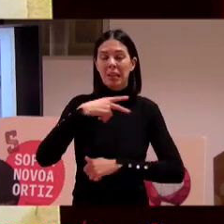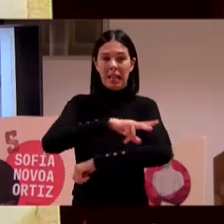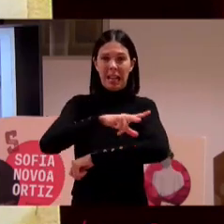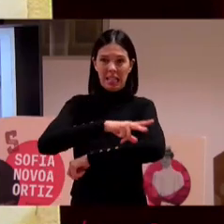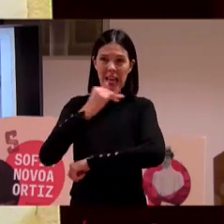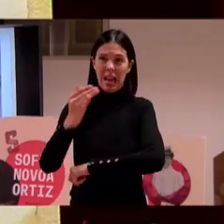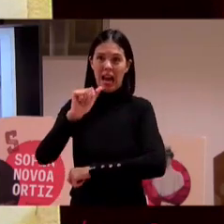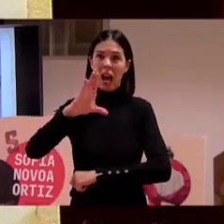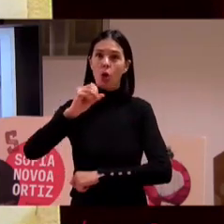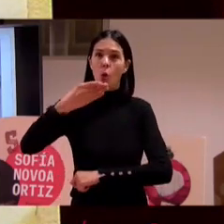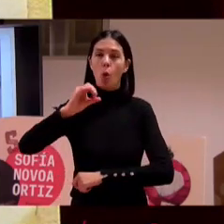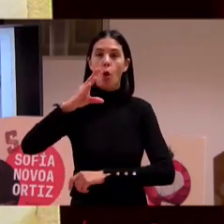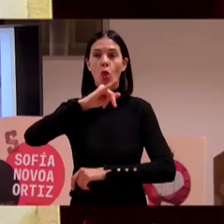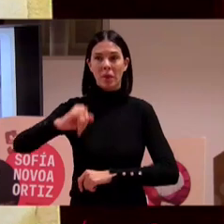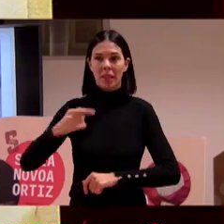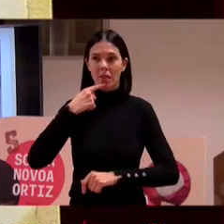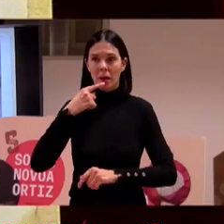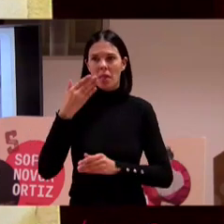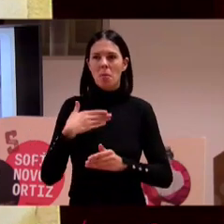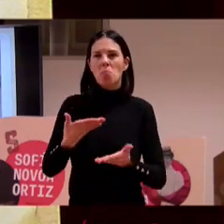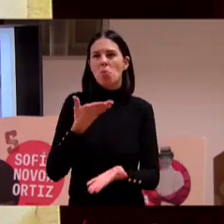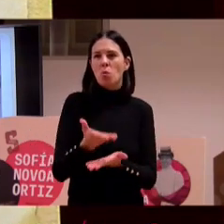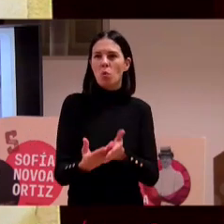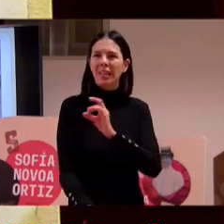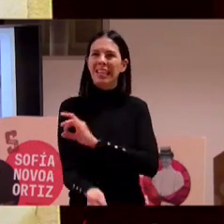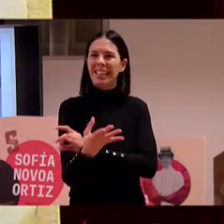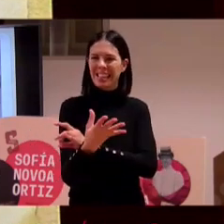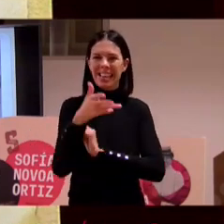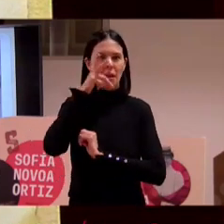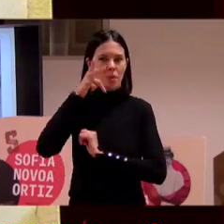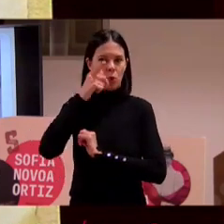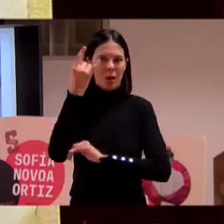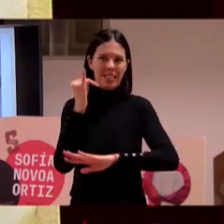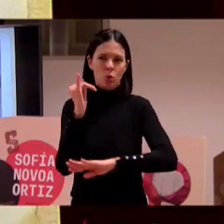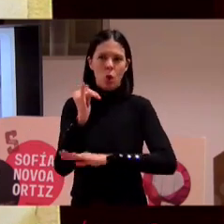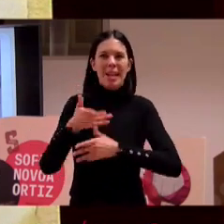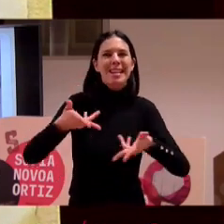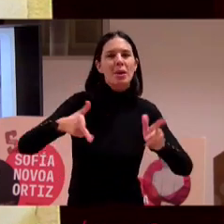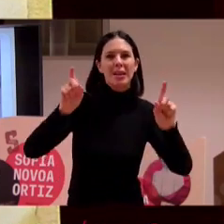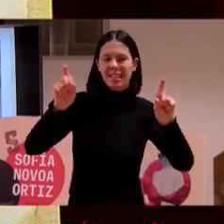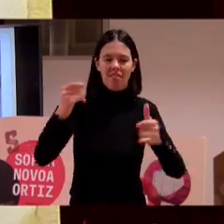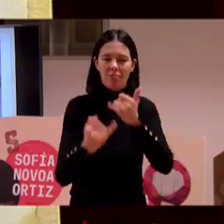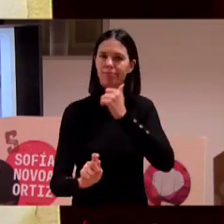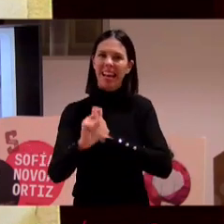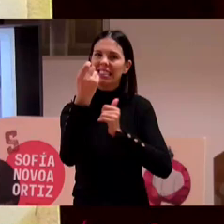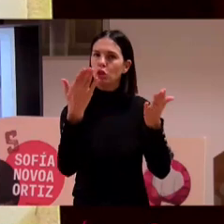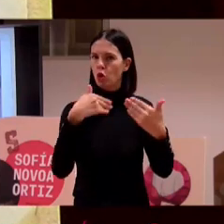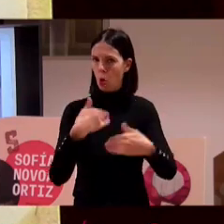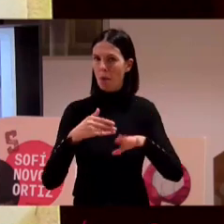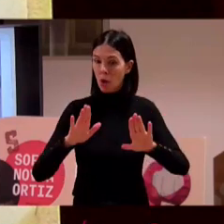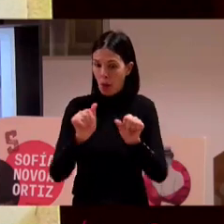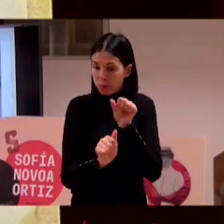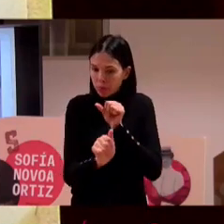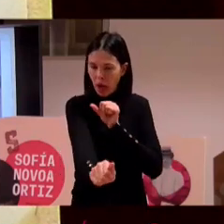Iglesias propón fundar en Vigo un centro de estudios da institución libre de enseñanza, non? Non ten éxito, pero desde